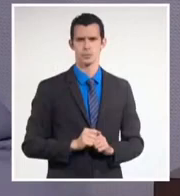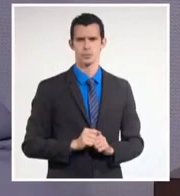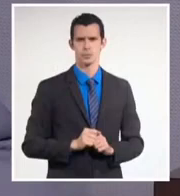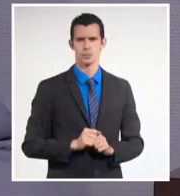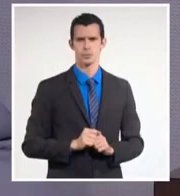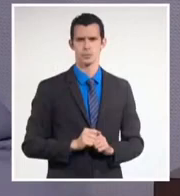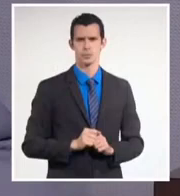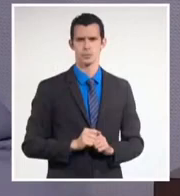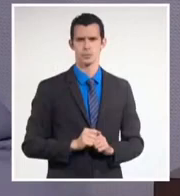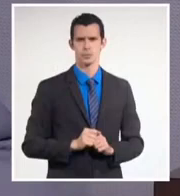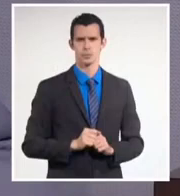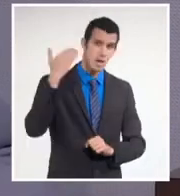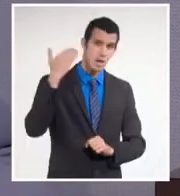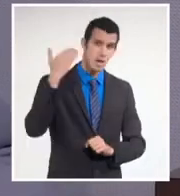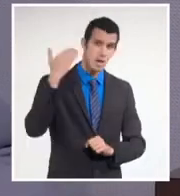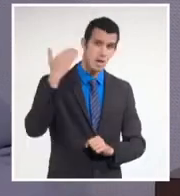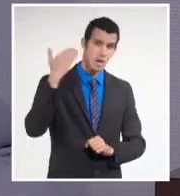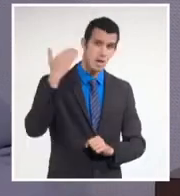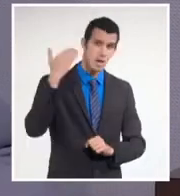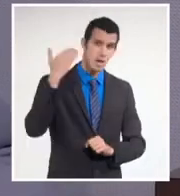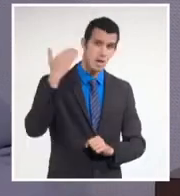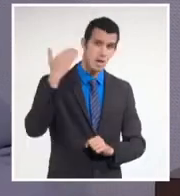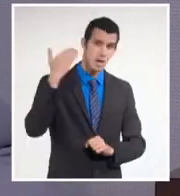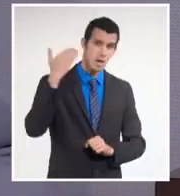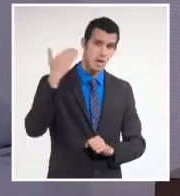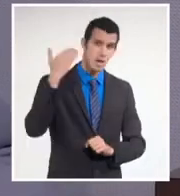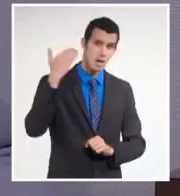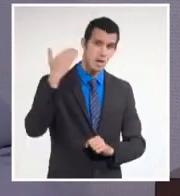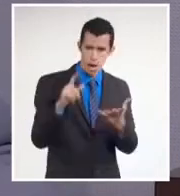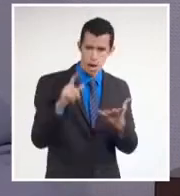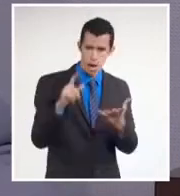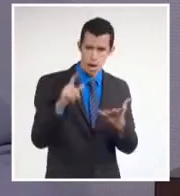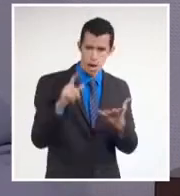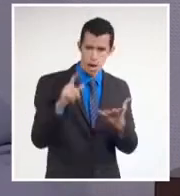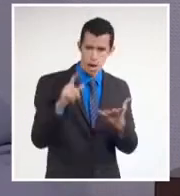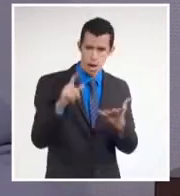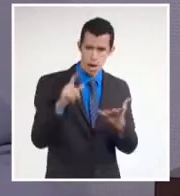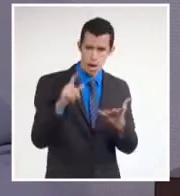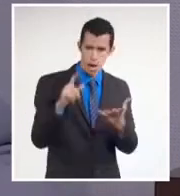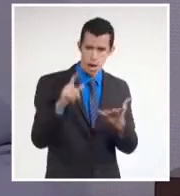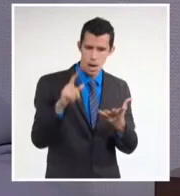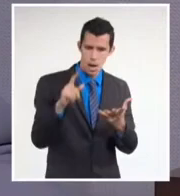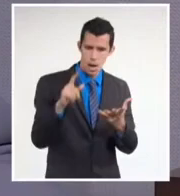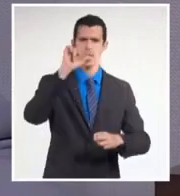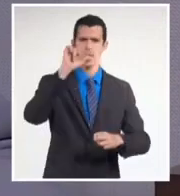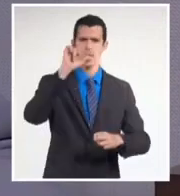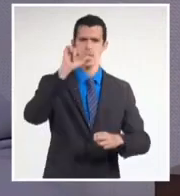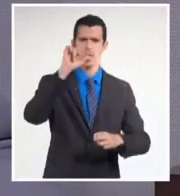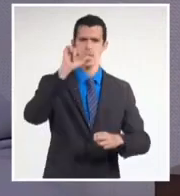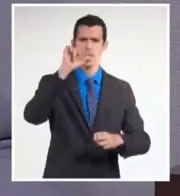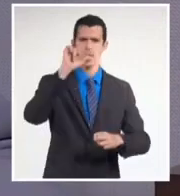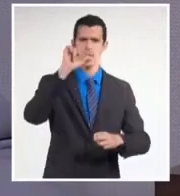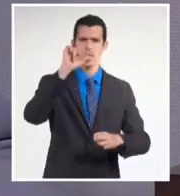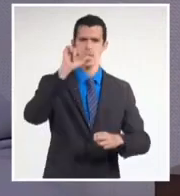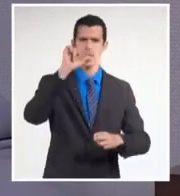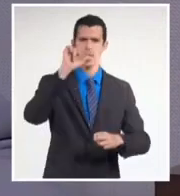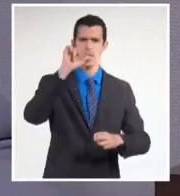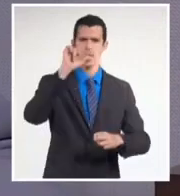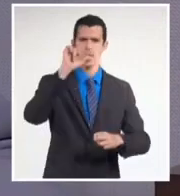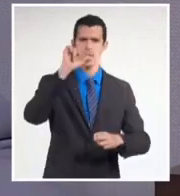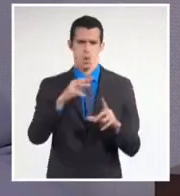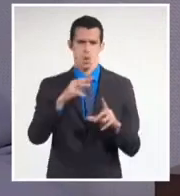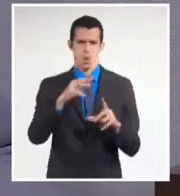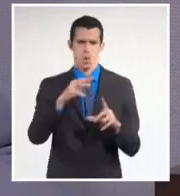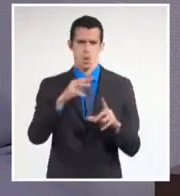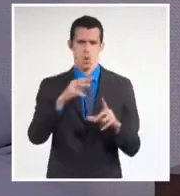al país? De no haber estado pensando desde hace un buen tiempo cómo salir adelante, cómo lograr el crecimiento